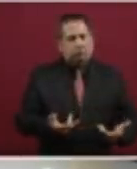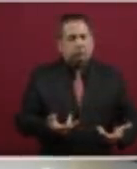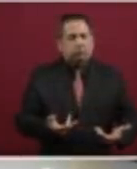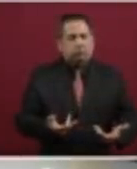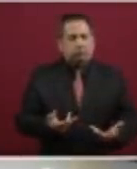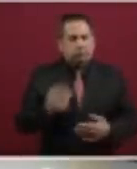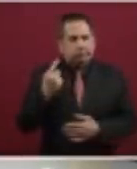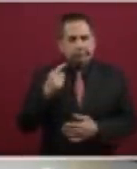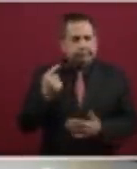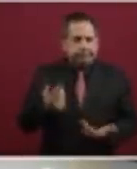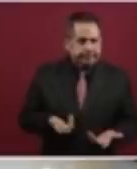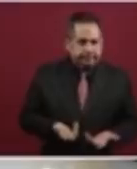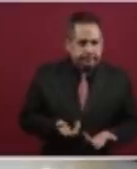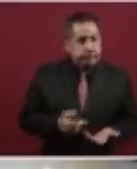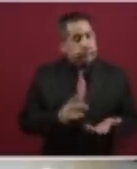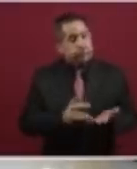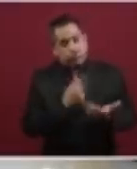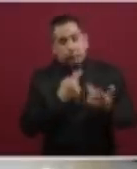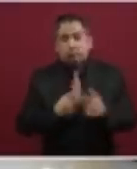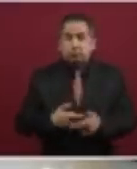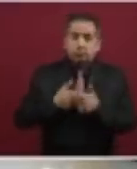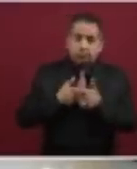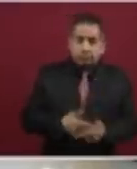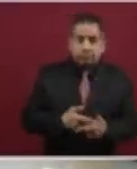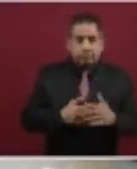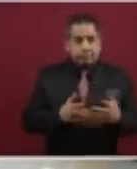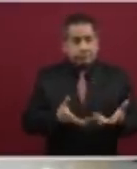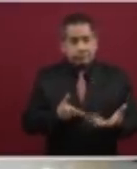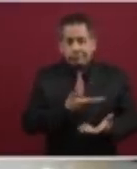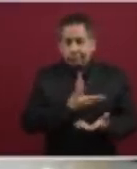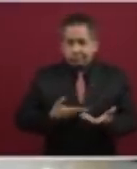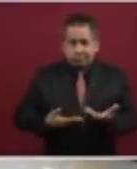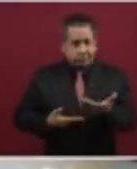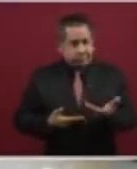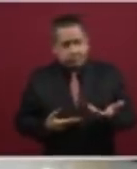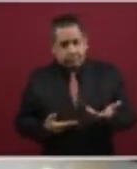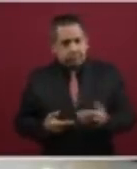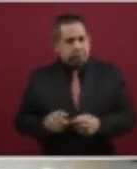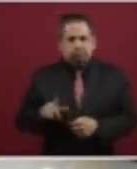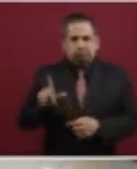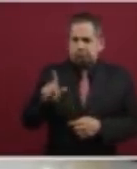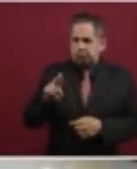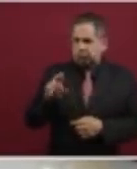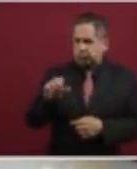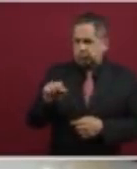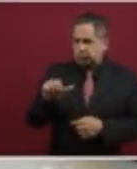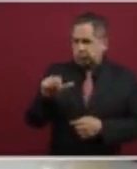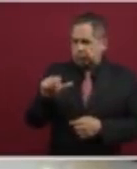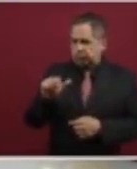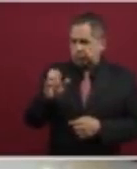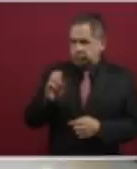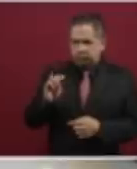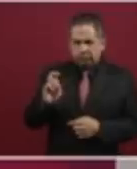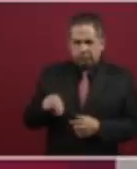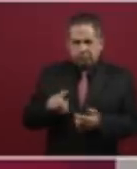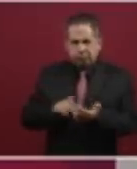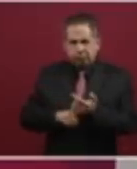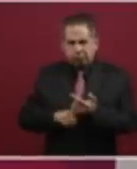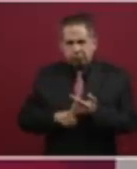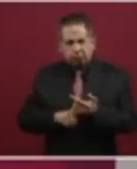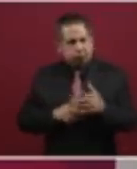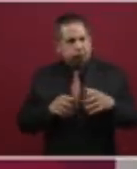para que regresara, y Lucas Alamán, los ideólogos del